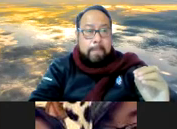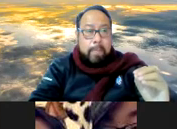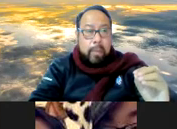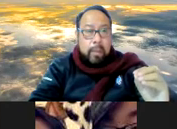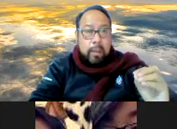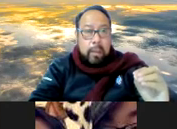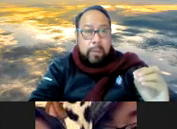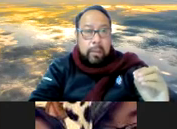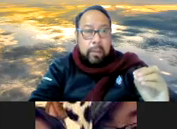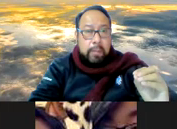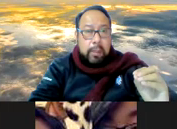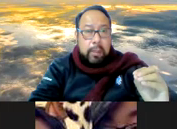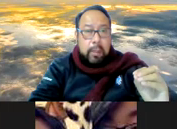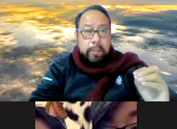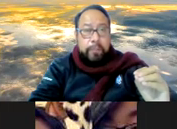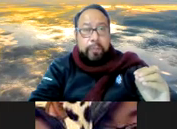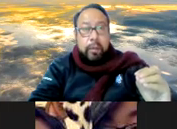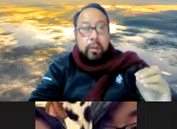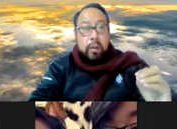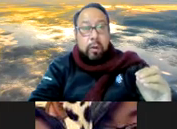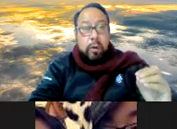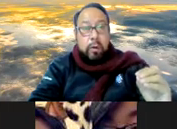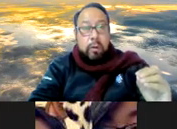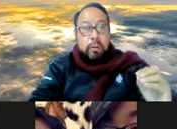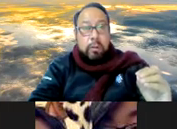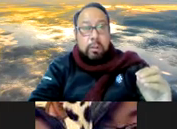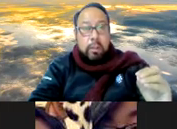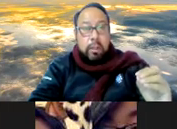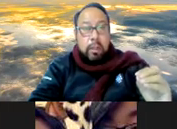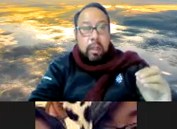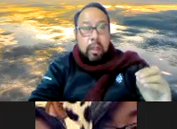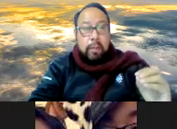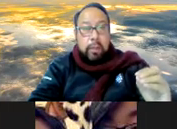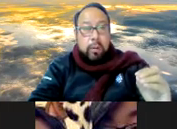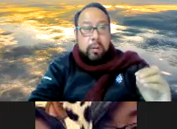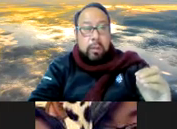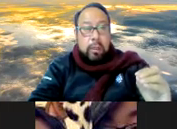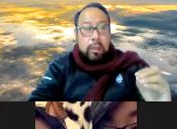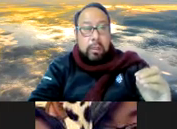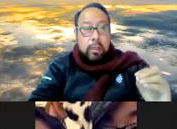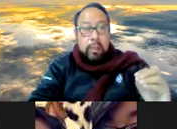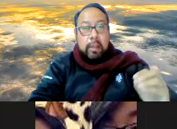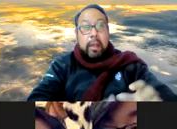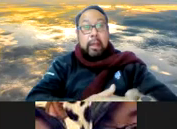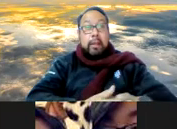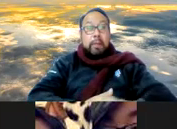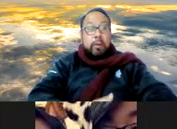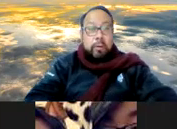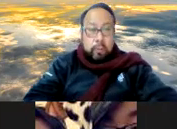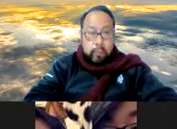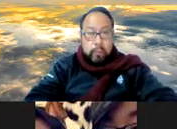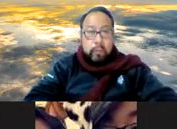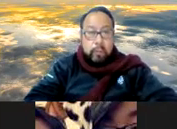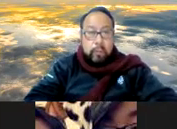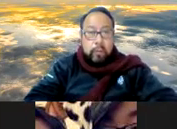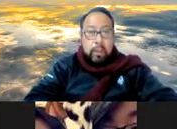tema, que es precisamente los ámbitos